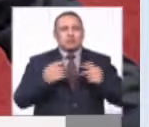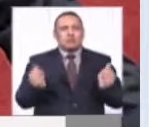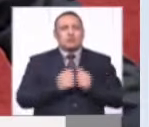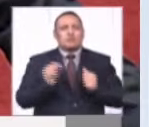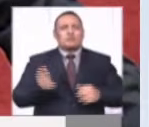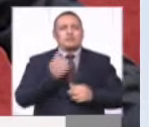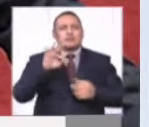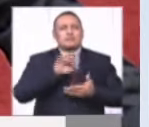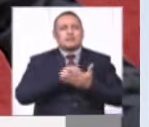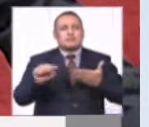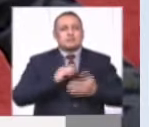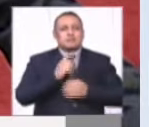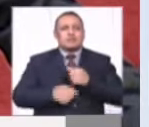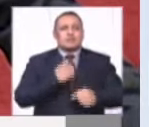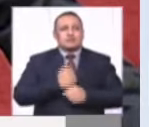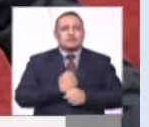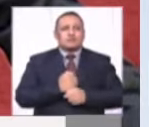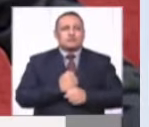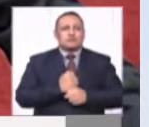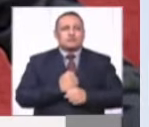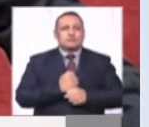el primer trimestre del año.